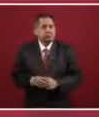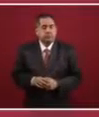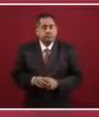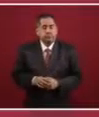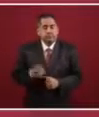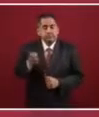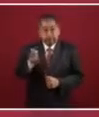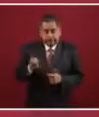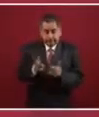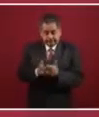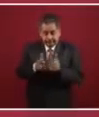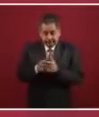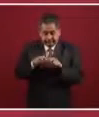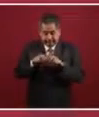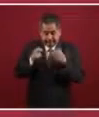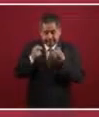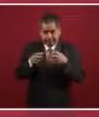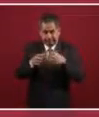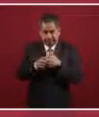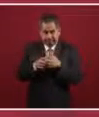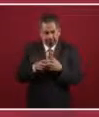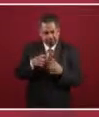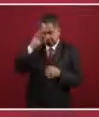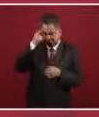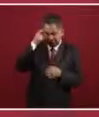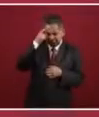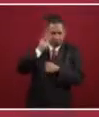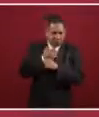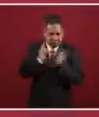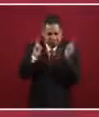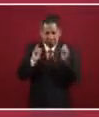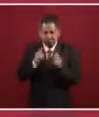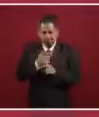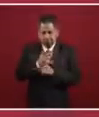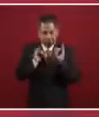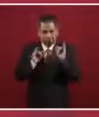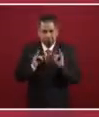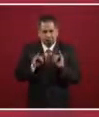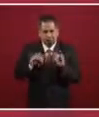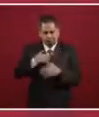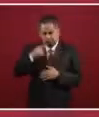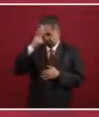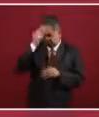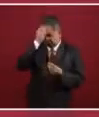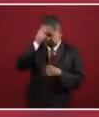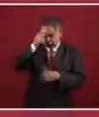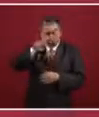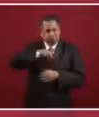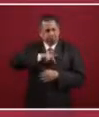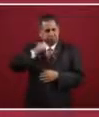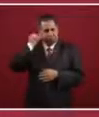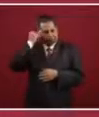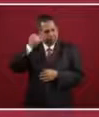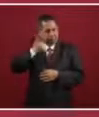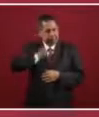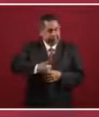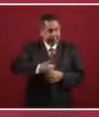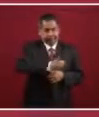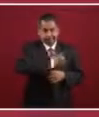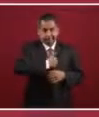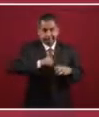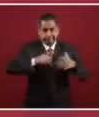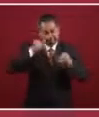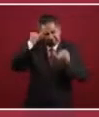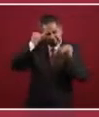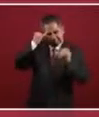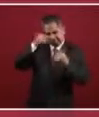y ese grupo así, independiente, con criterio propio,